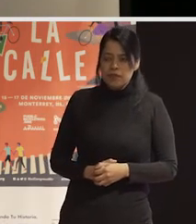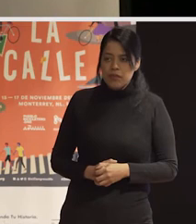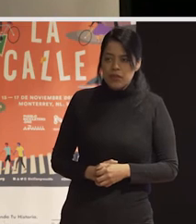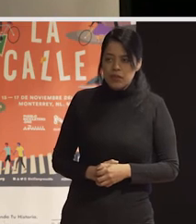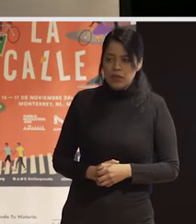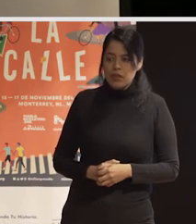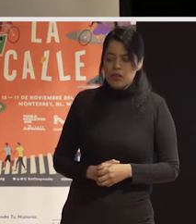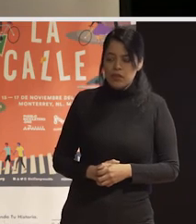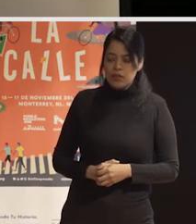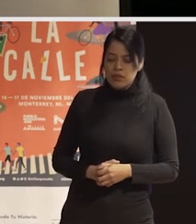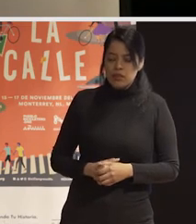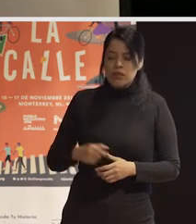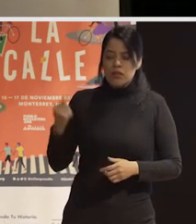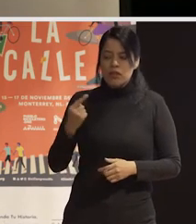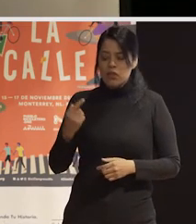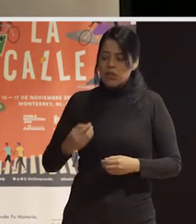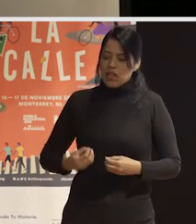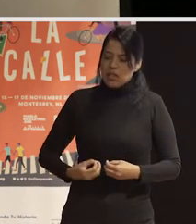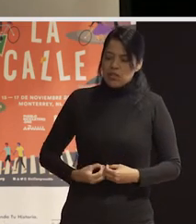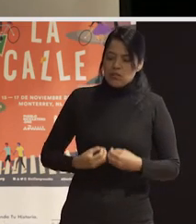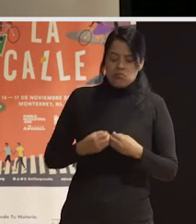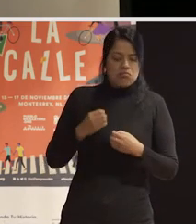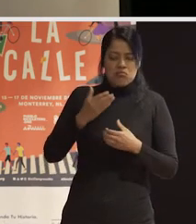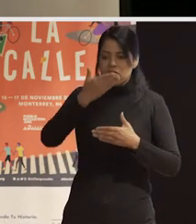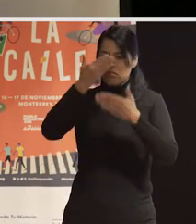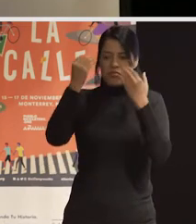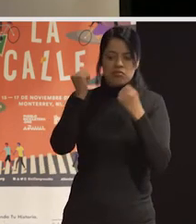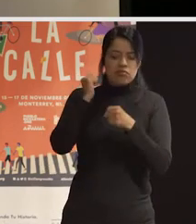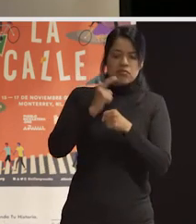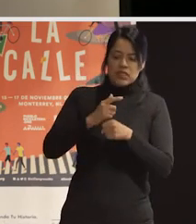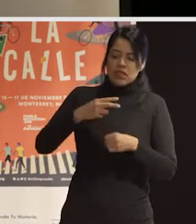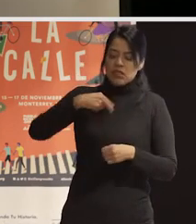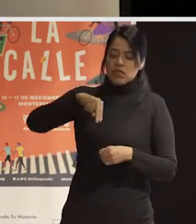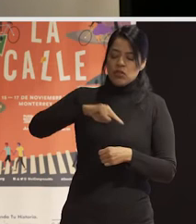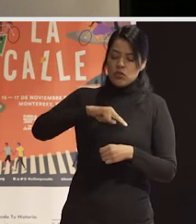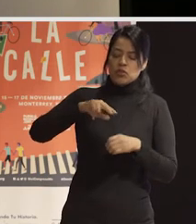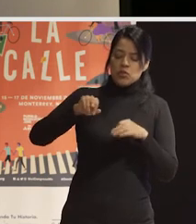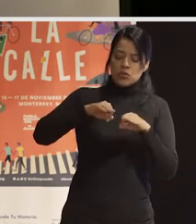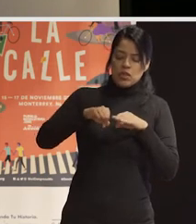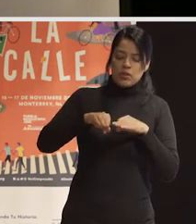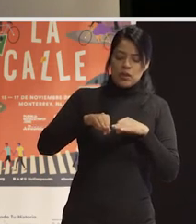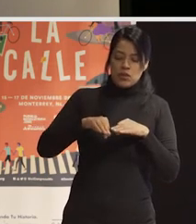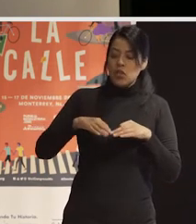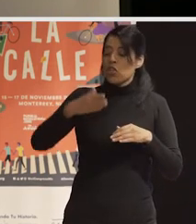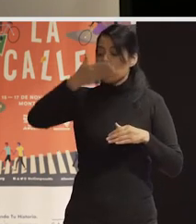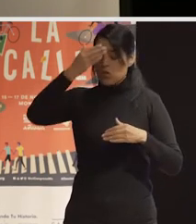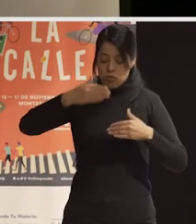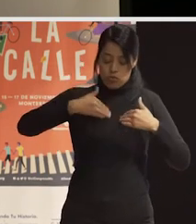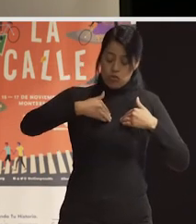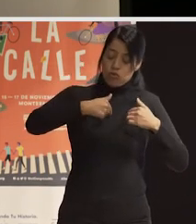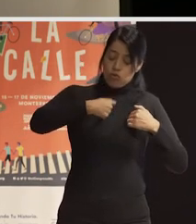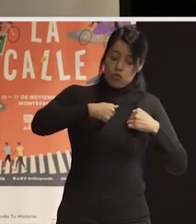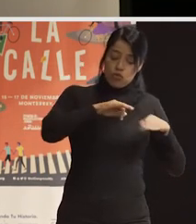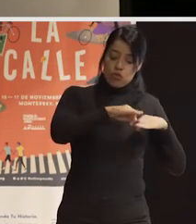de lo que de lo que vivimos que no nos damos cuenta cada quien desde su trinchera pero no nos damos cuenta que hay en nuestra trinchera que está